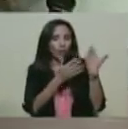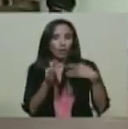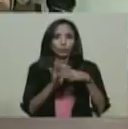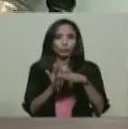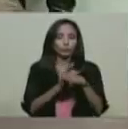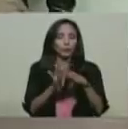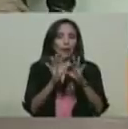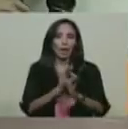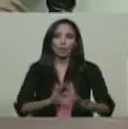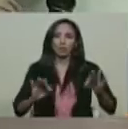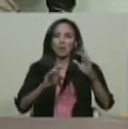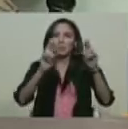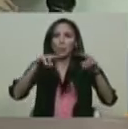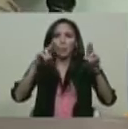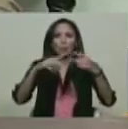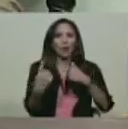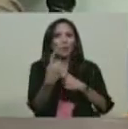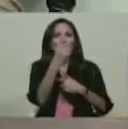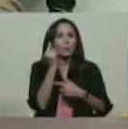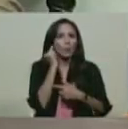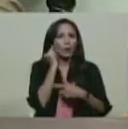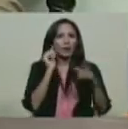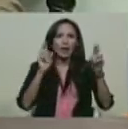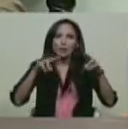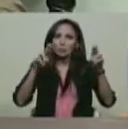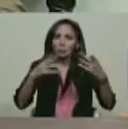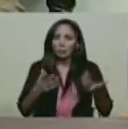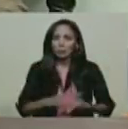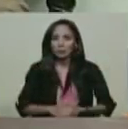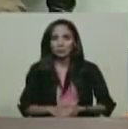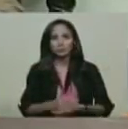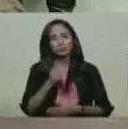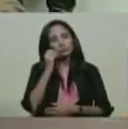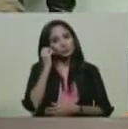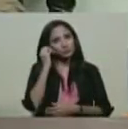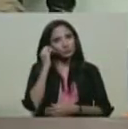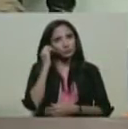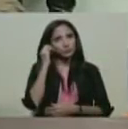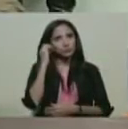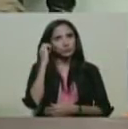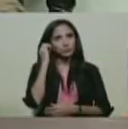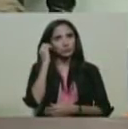No son capaces. No lo pueden visualizar.